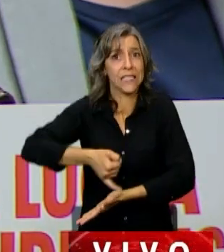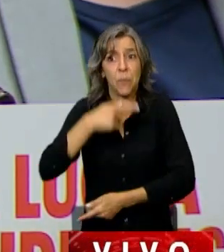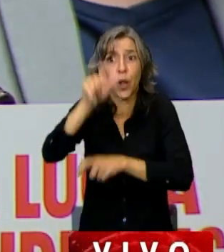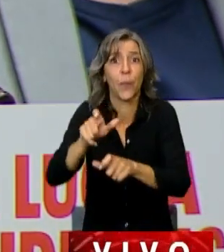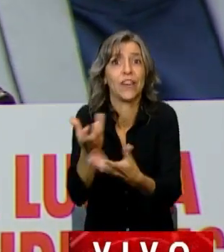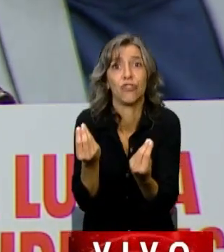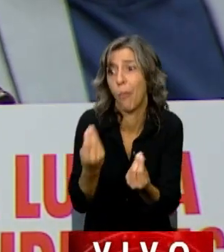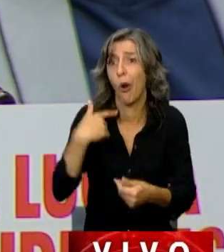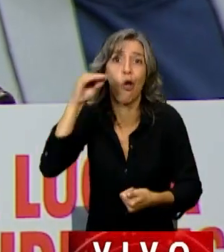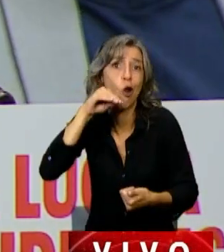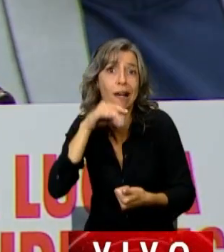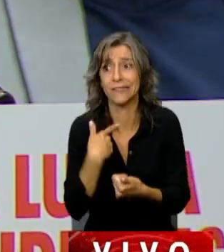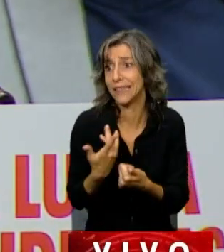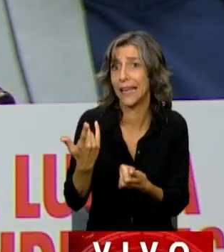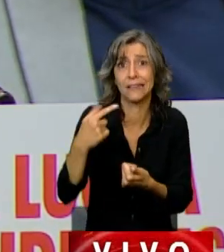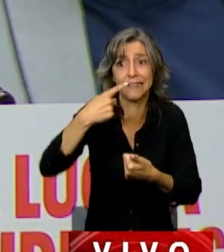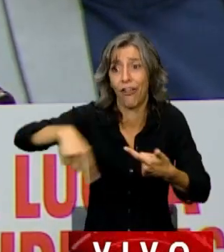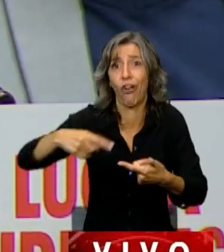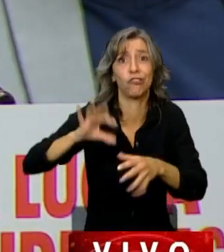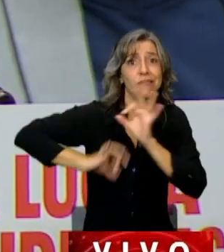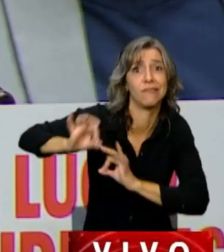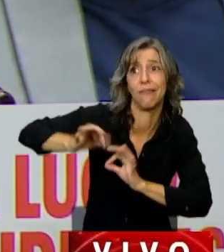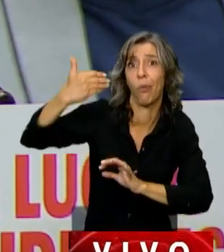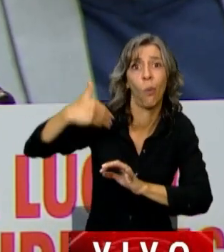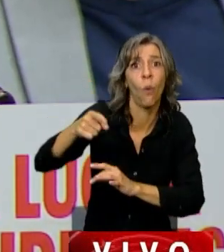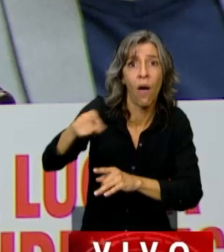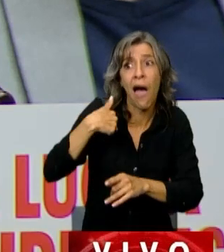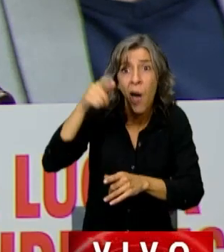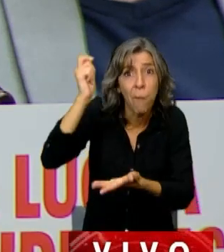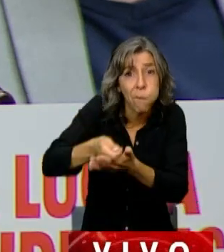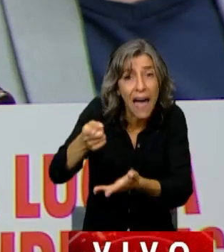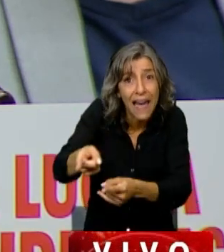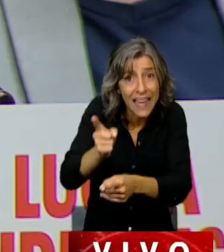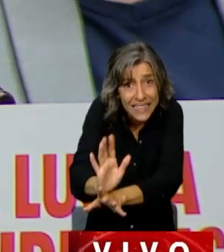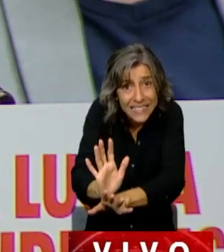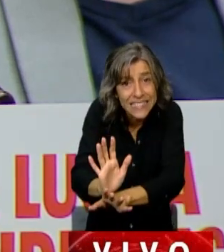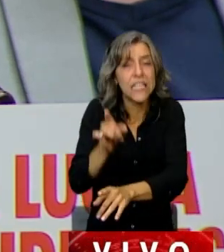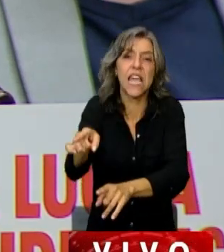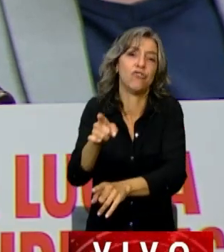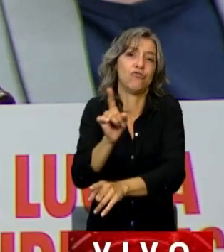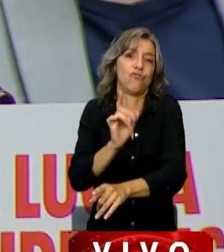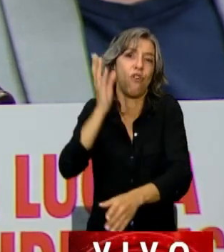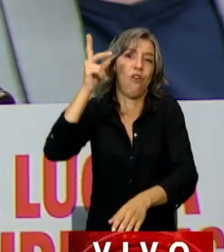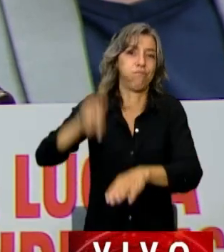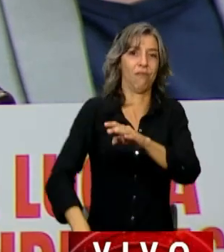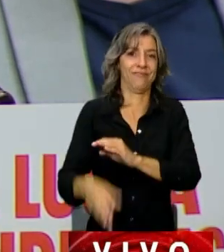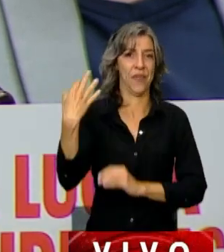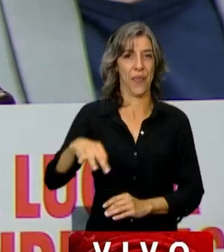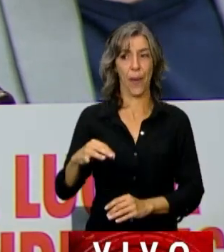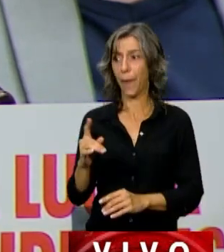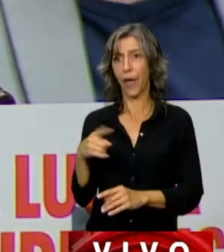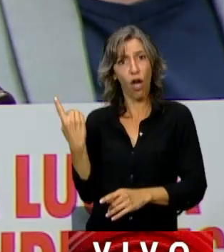trabaja horas extra, porque tiene antigüedad o porque el convenio lo aleja de la pobreza. Está claro que en nuestro país, y con esto